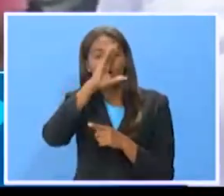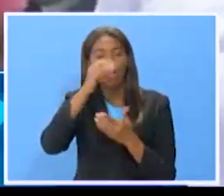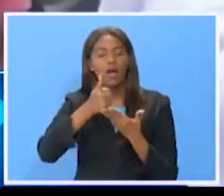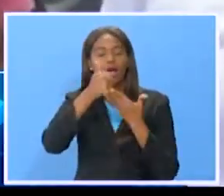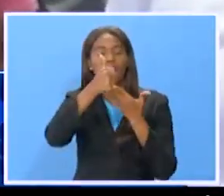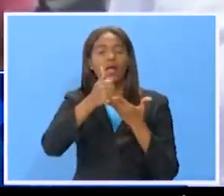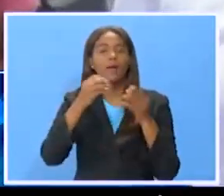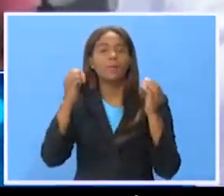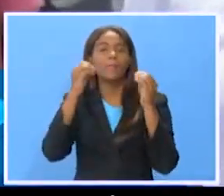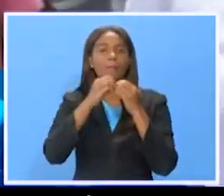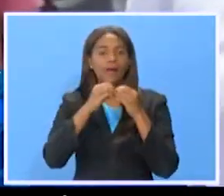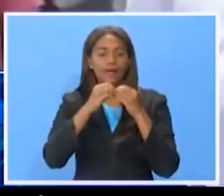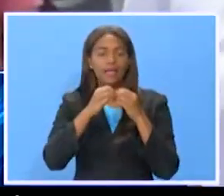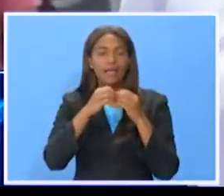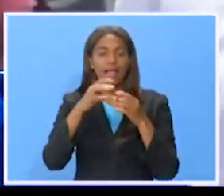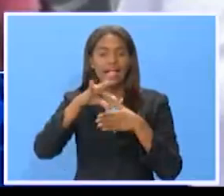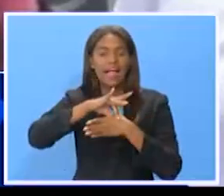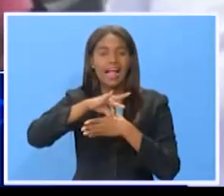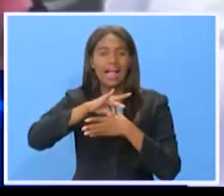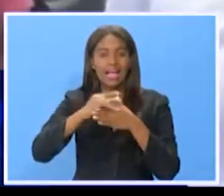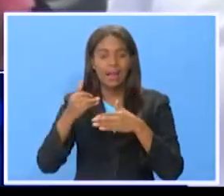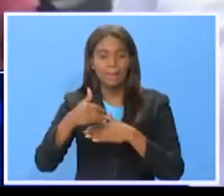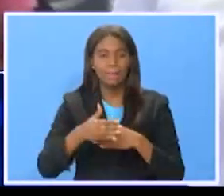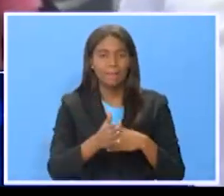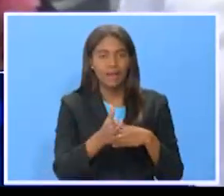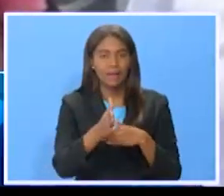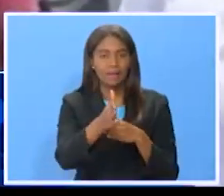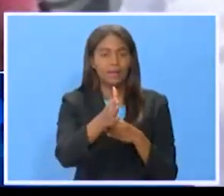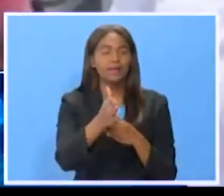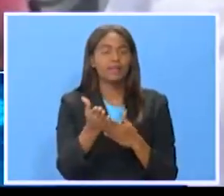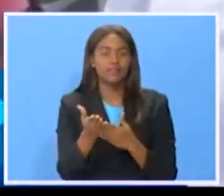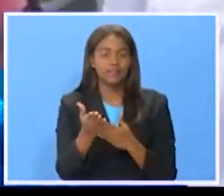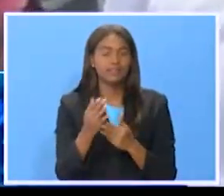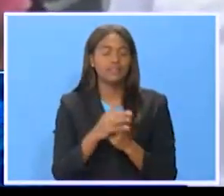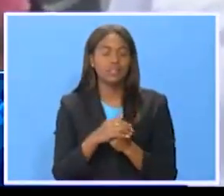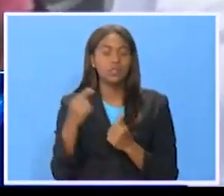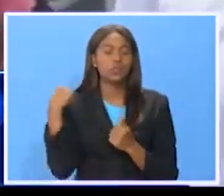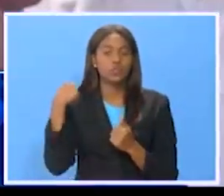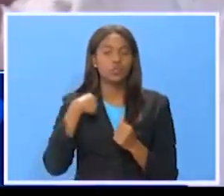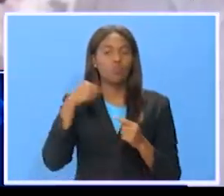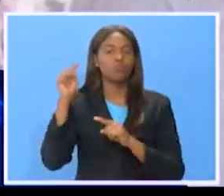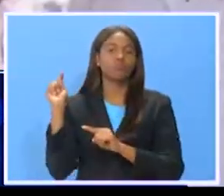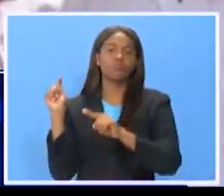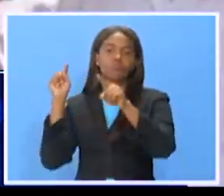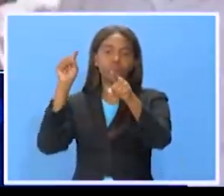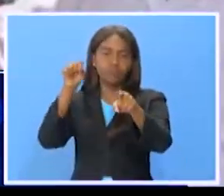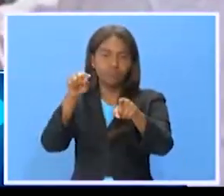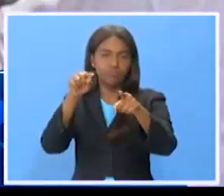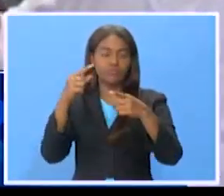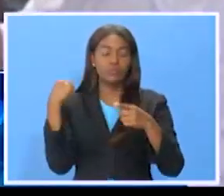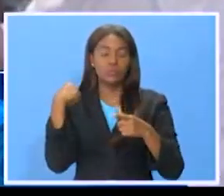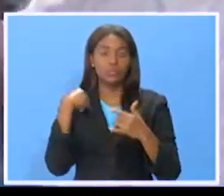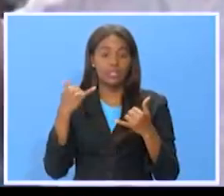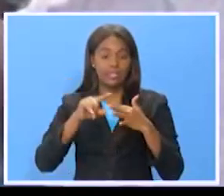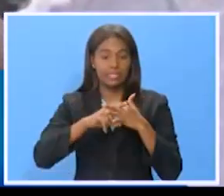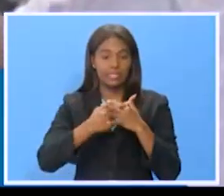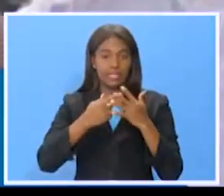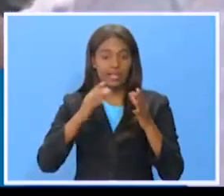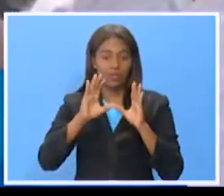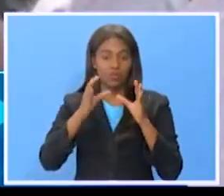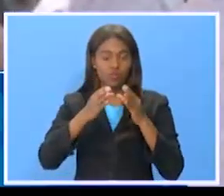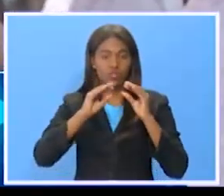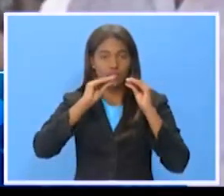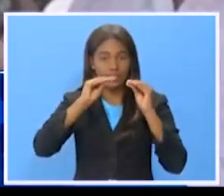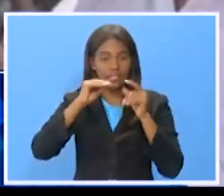de la carne de tilapia, del filete de tilapia. Nosotros giramos hacia allá. Pues hemos iniciado este curso taller